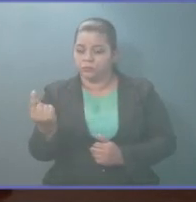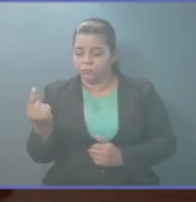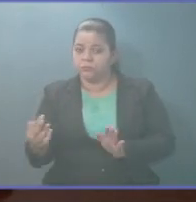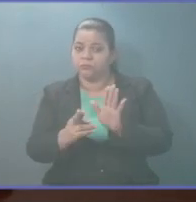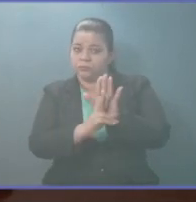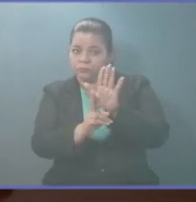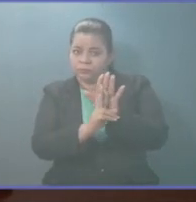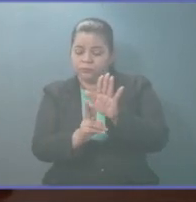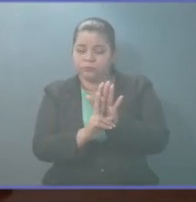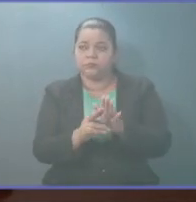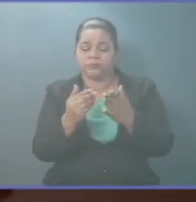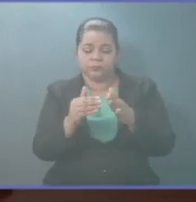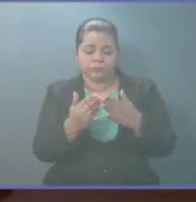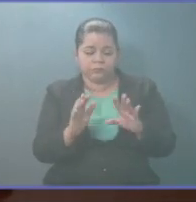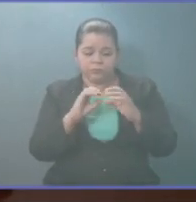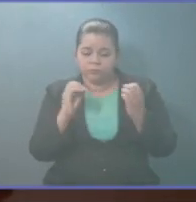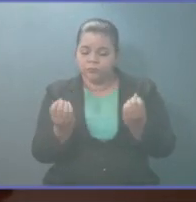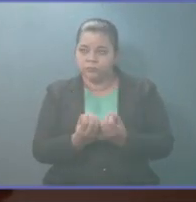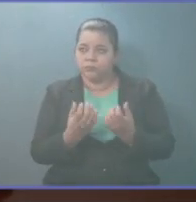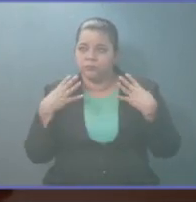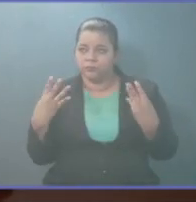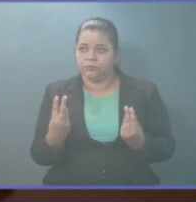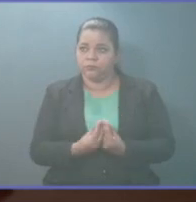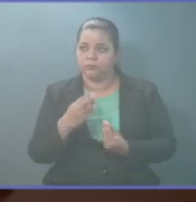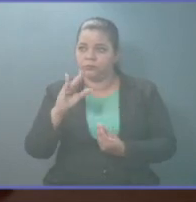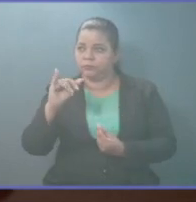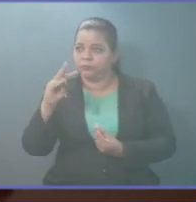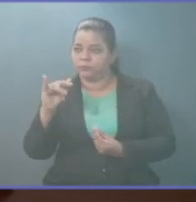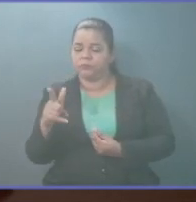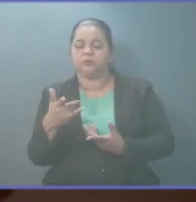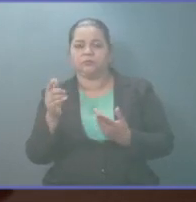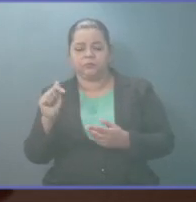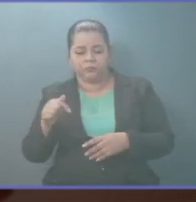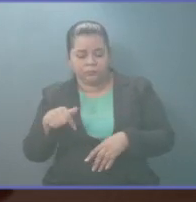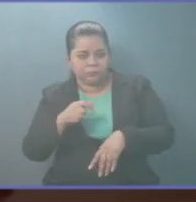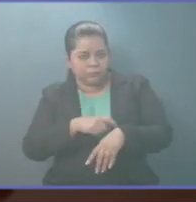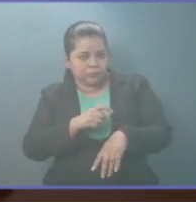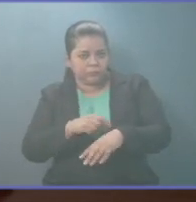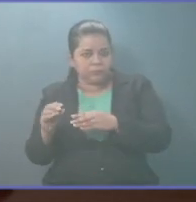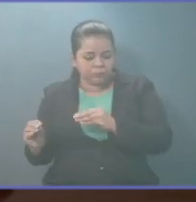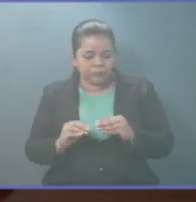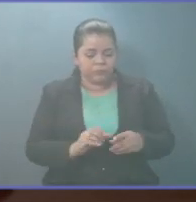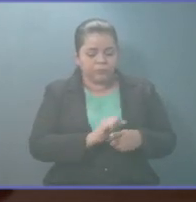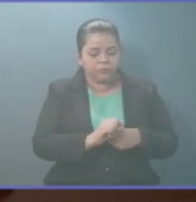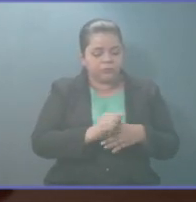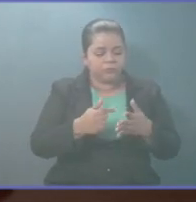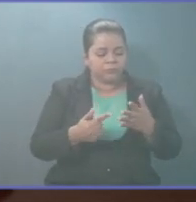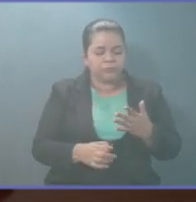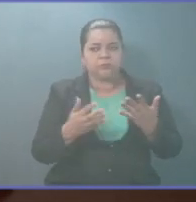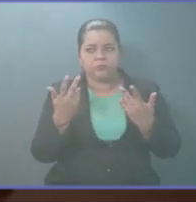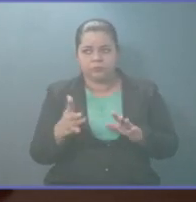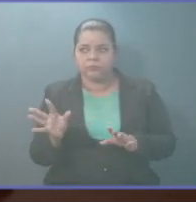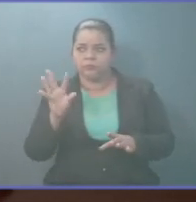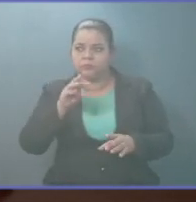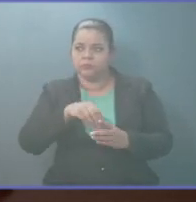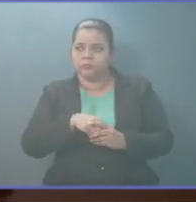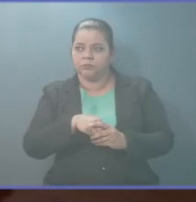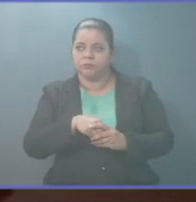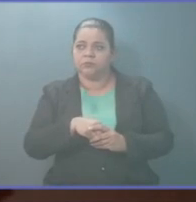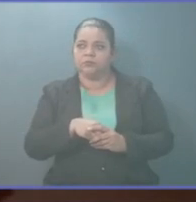yo tengo la duda en el literal G en cuanto a cómo lo aprobamos nosotros. No existía, ellos lo están